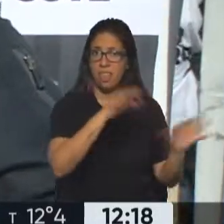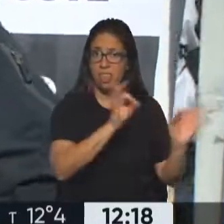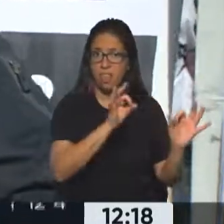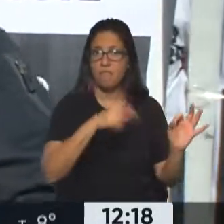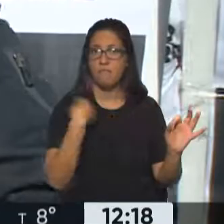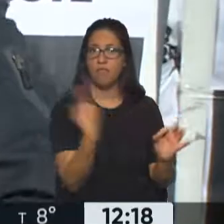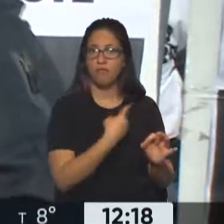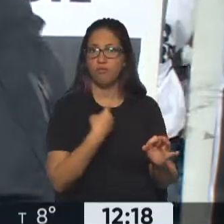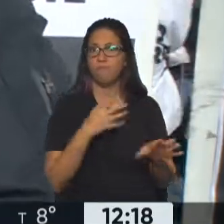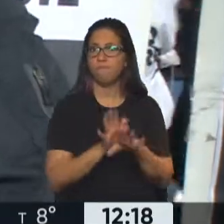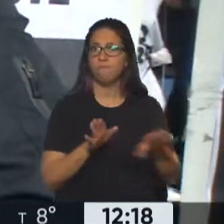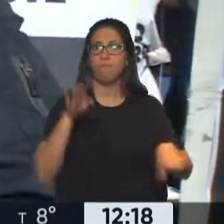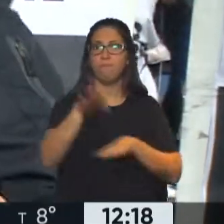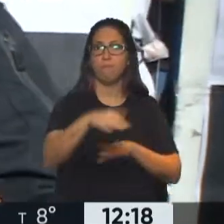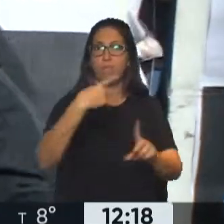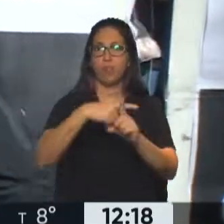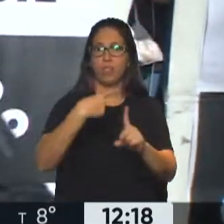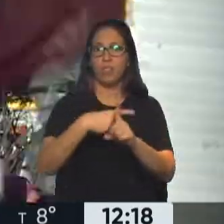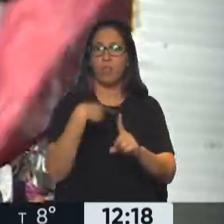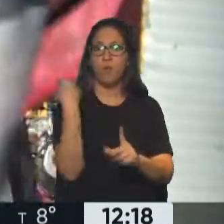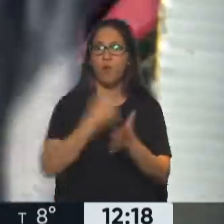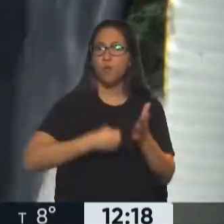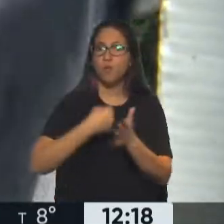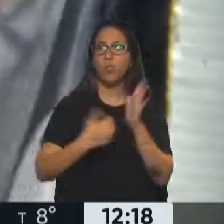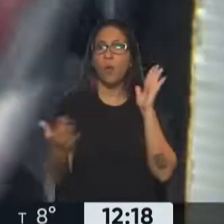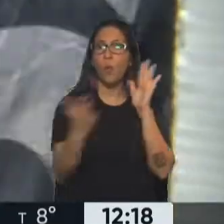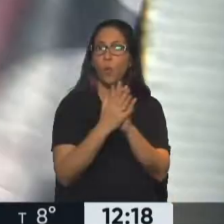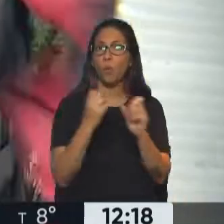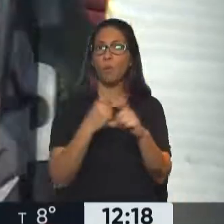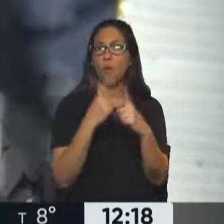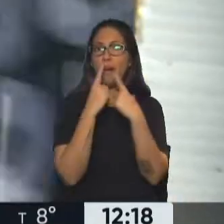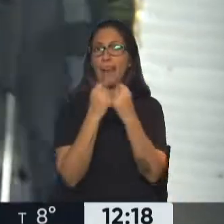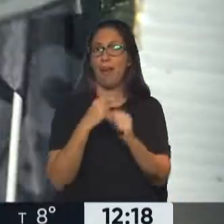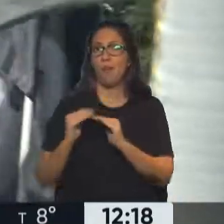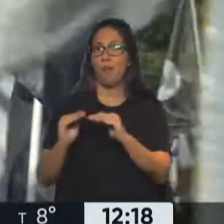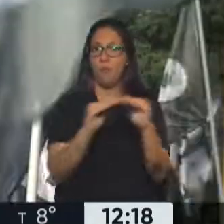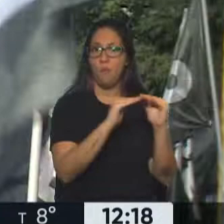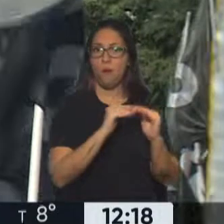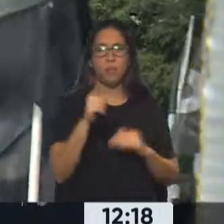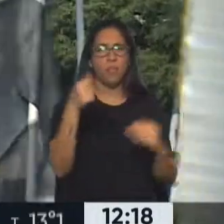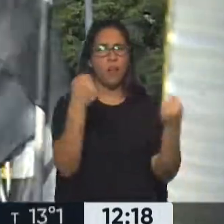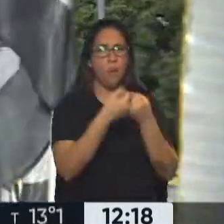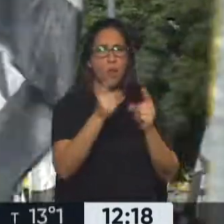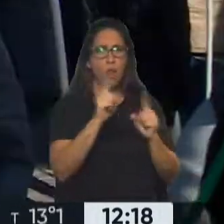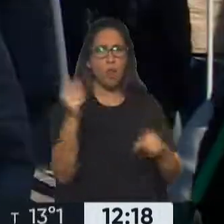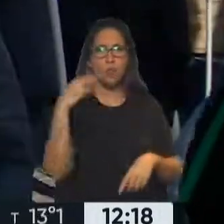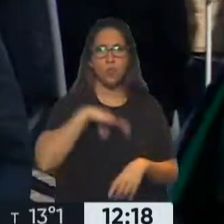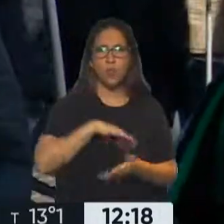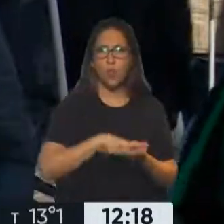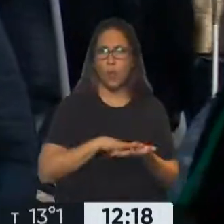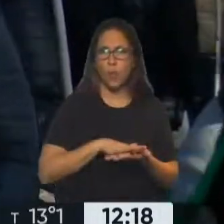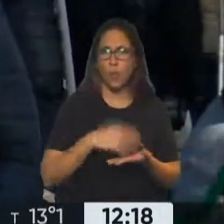nosotros es un paso auspicioso que vengamos a luchar juntos por reclamos comunes están de acuerdo con el salario básico universal